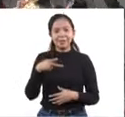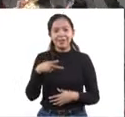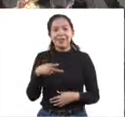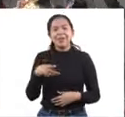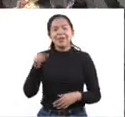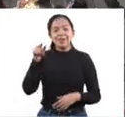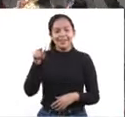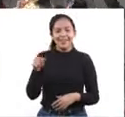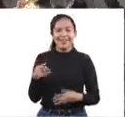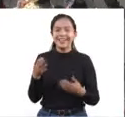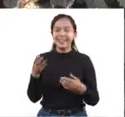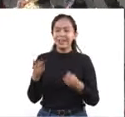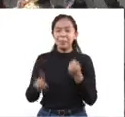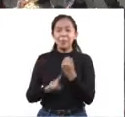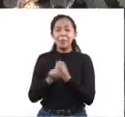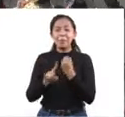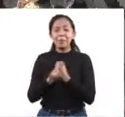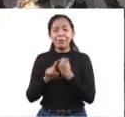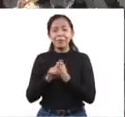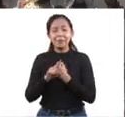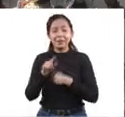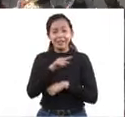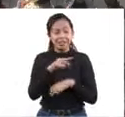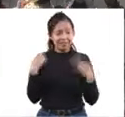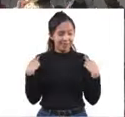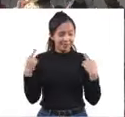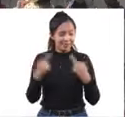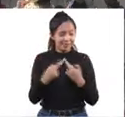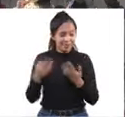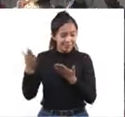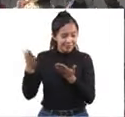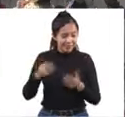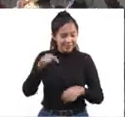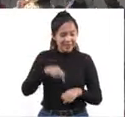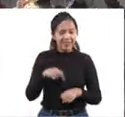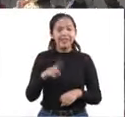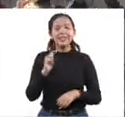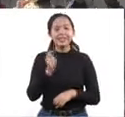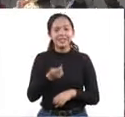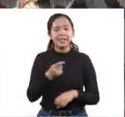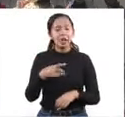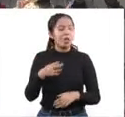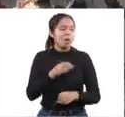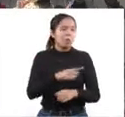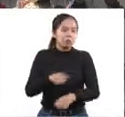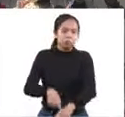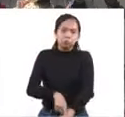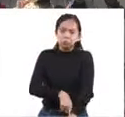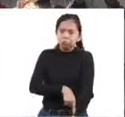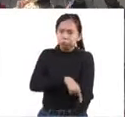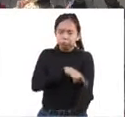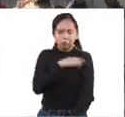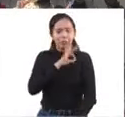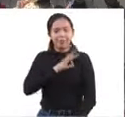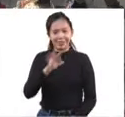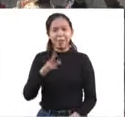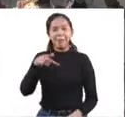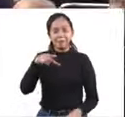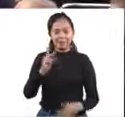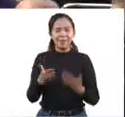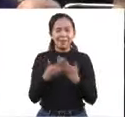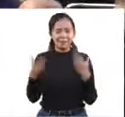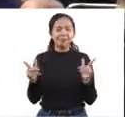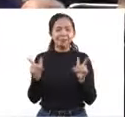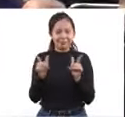dos profes hablando es que se pueden pasar toda la mañana, y yo sé que la doctora Shanman está muy ocupada, seré muy